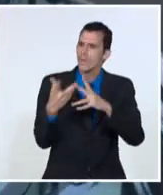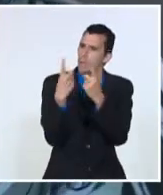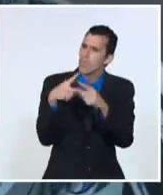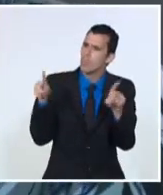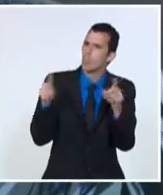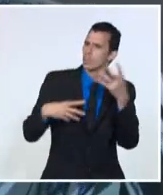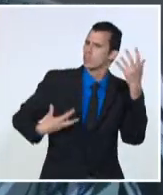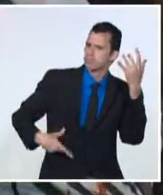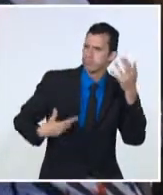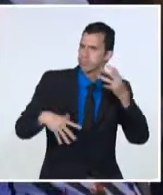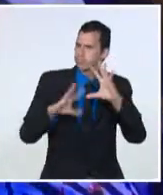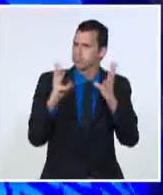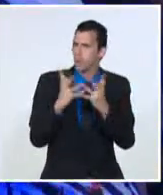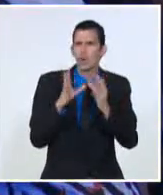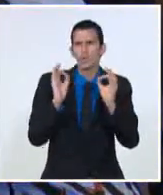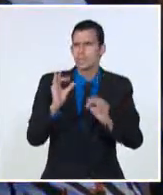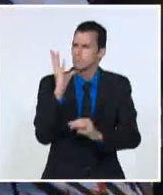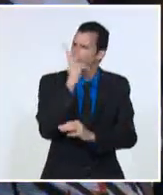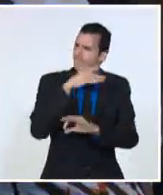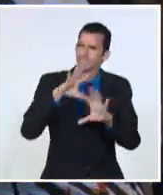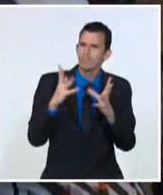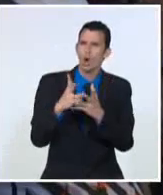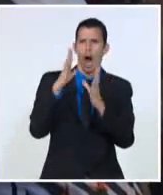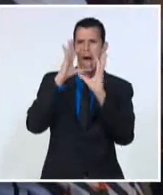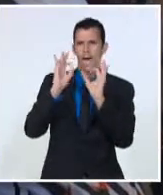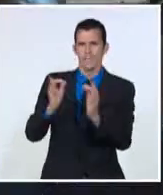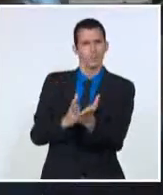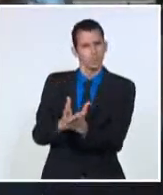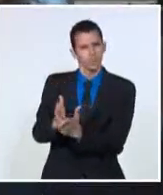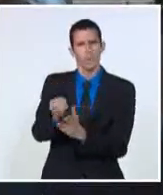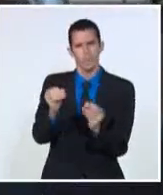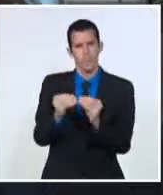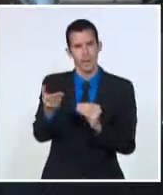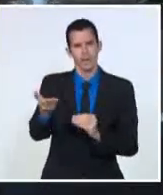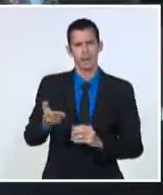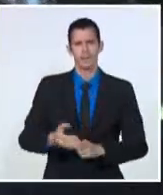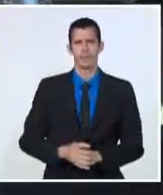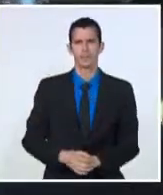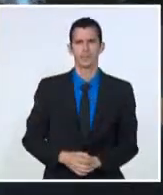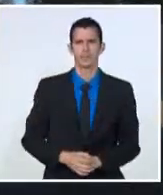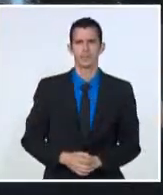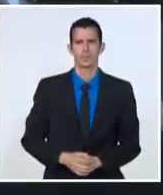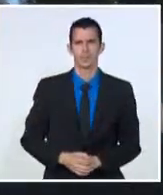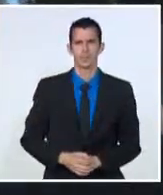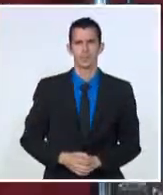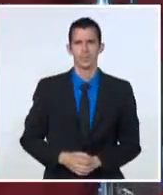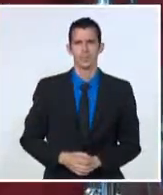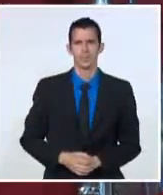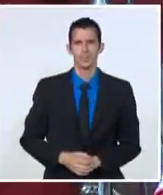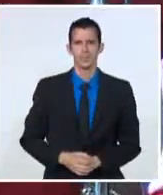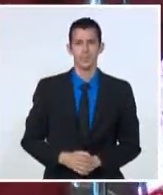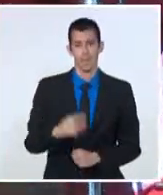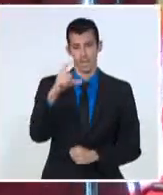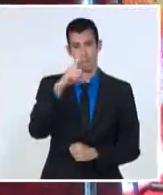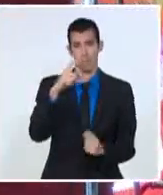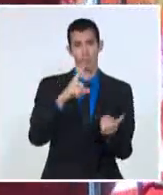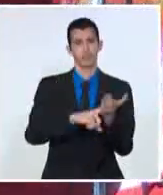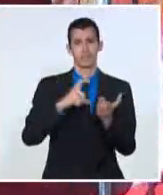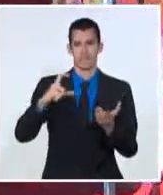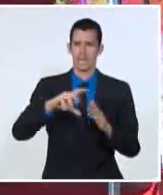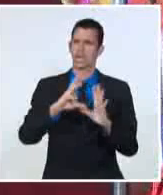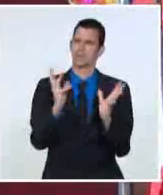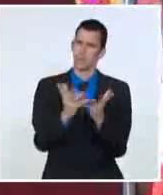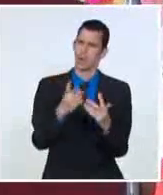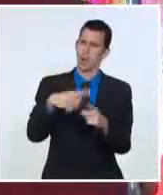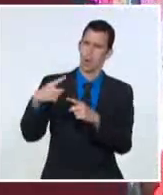que se han venido presentando el comité municipal del partido y la asamblea del poder Popular en el territorio reconocieron a la agrupación